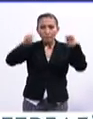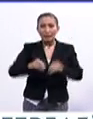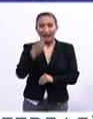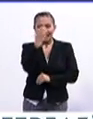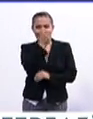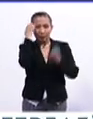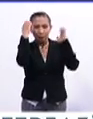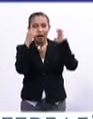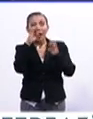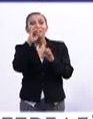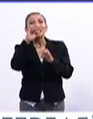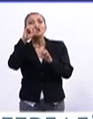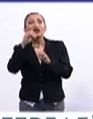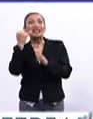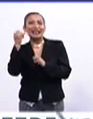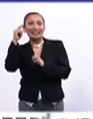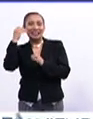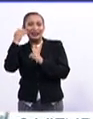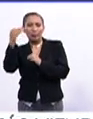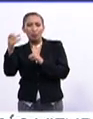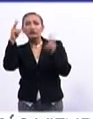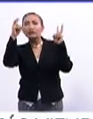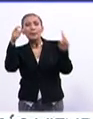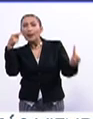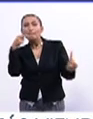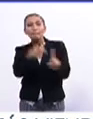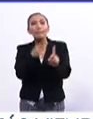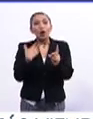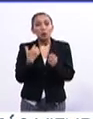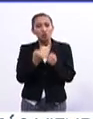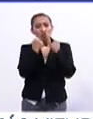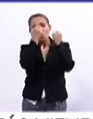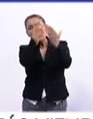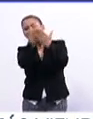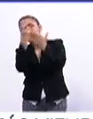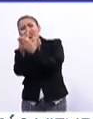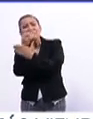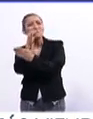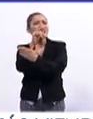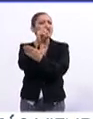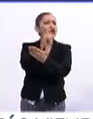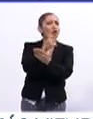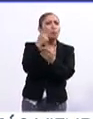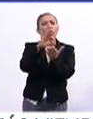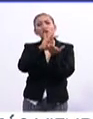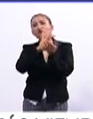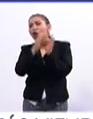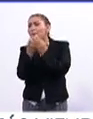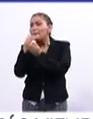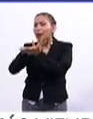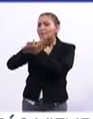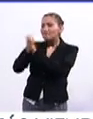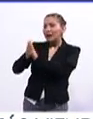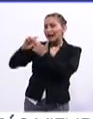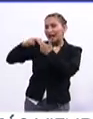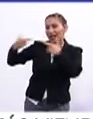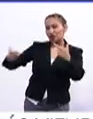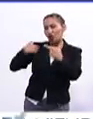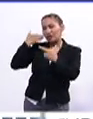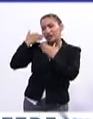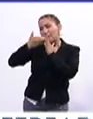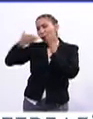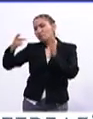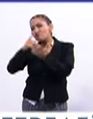Esta exposición se llama Ficción y Tiempo. El tema principal es la potencia crítica de la ficción como forma para transformar nuestra relación con el